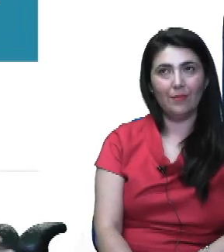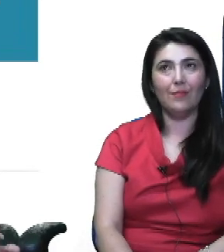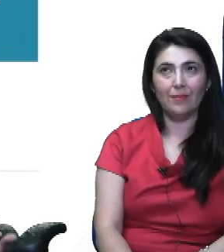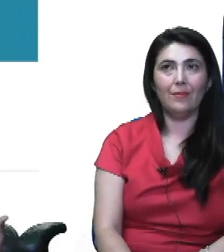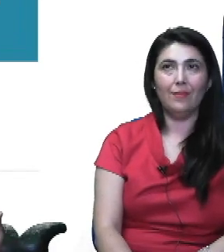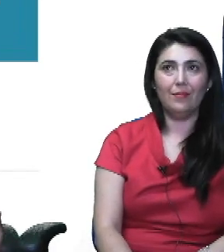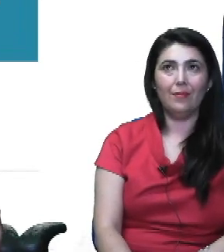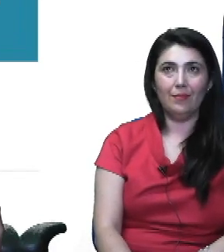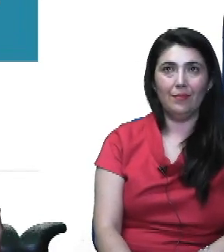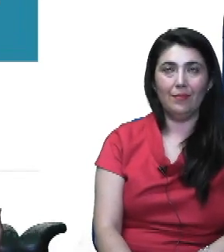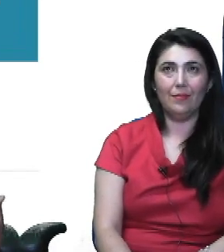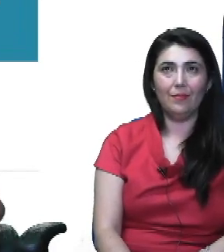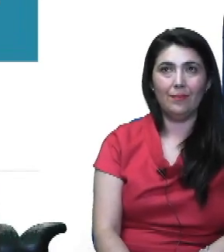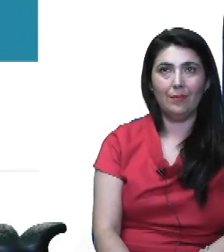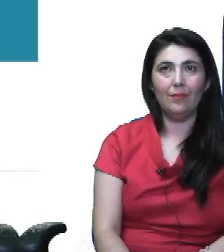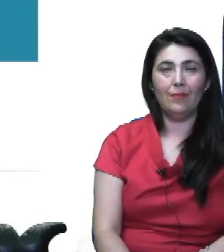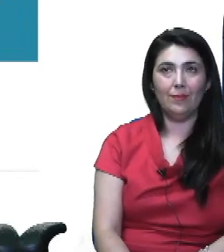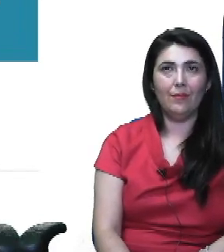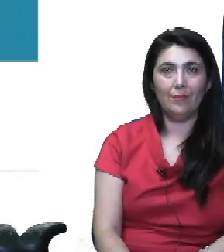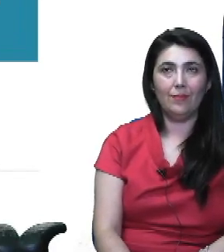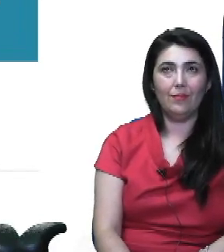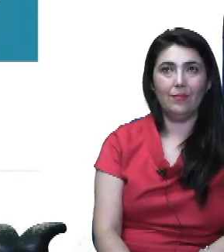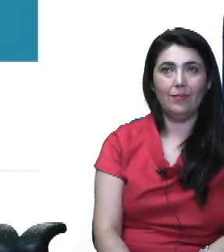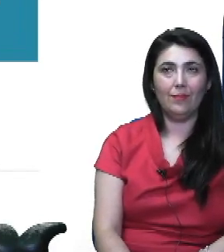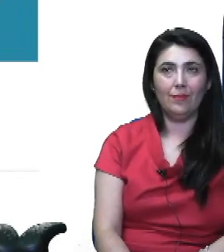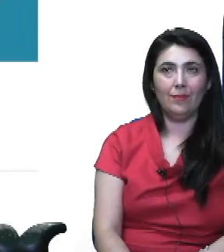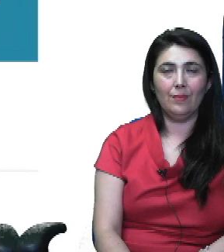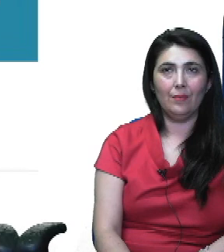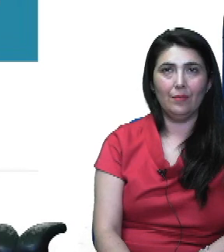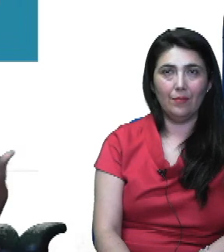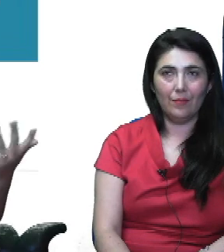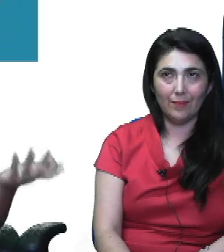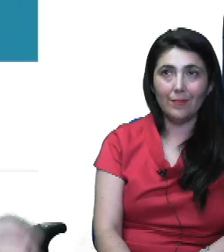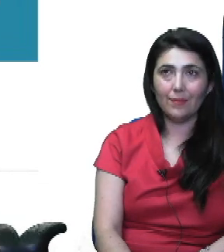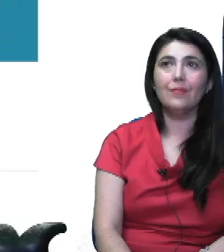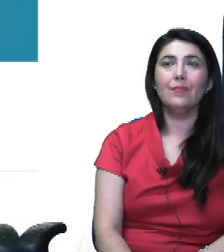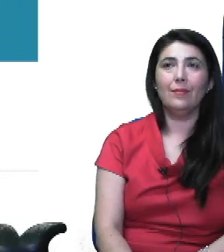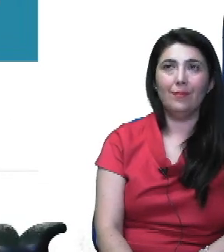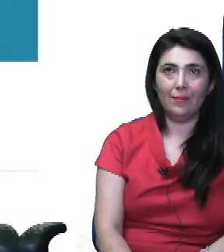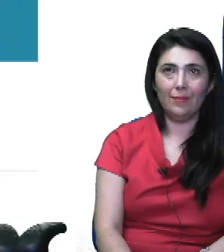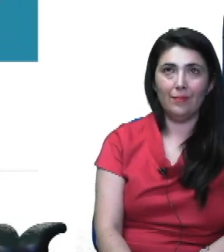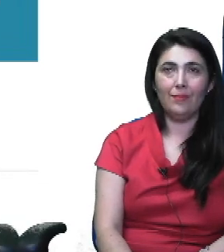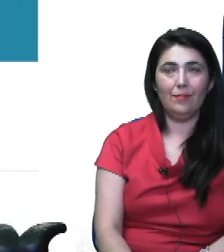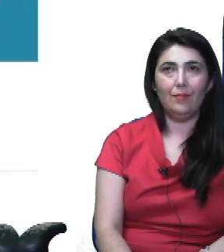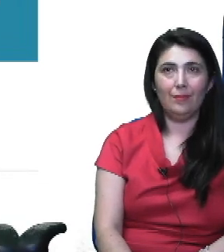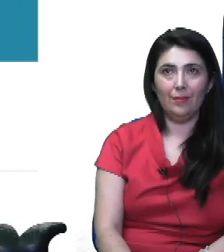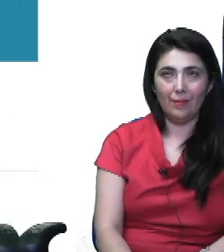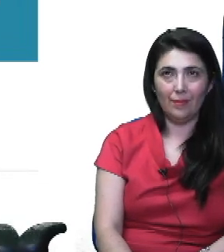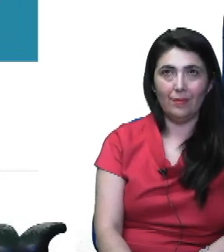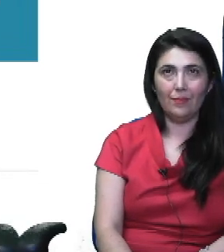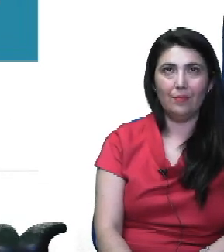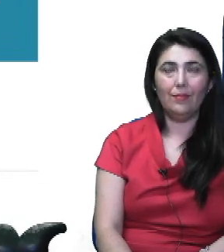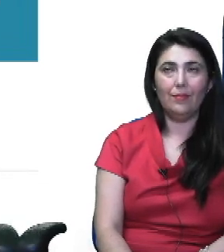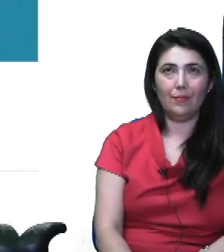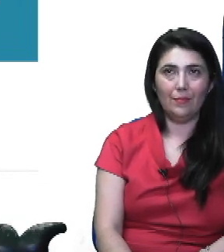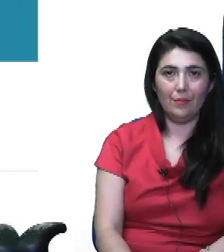también respondedores podrían ser, por ejemplo, bomberos, personas, ¿cierto?, de una municipalidad que estén dispuestos a brindar apoyo